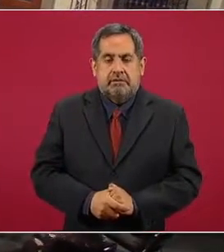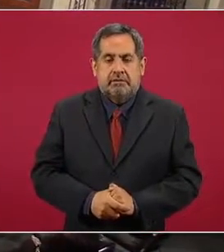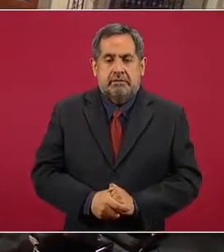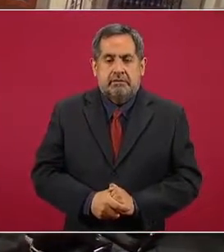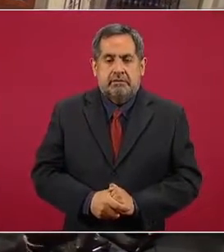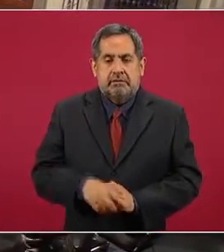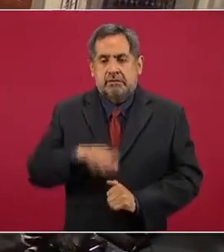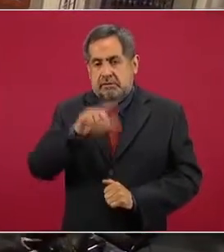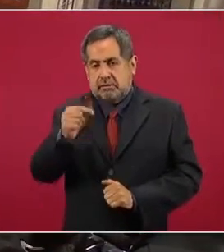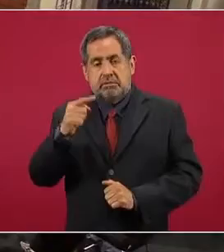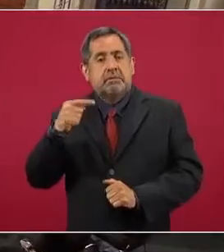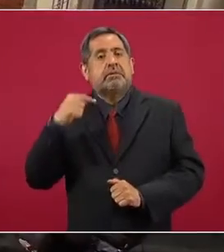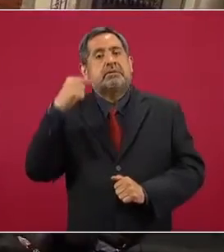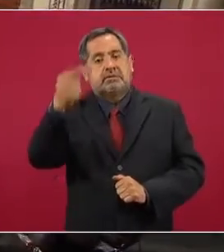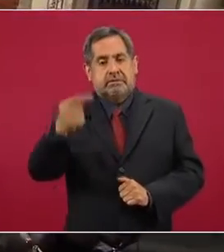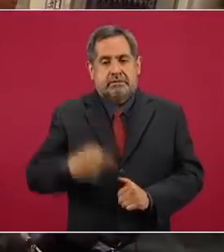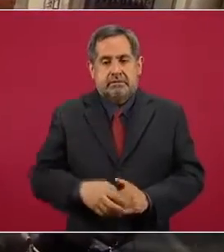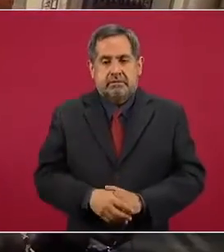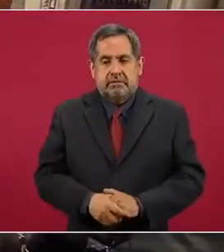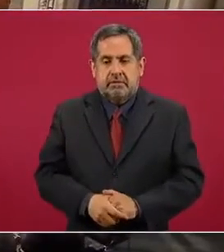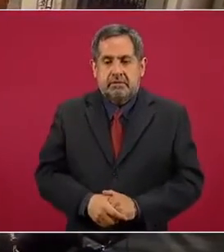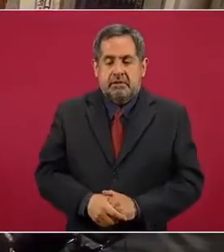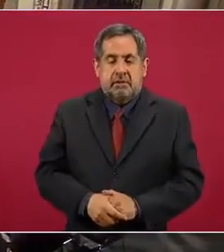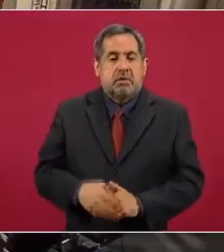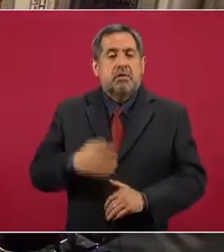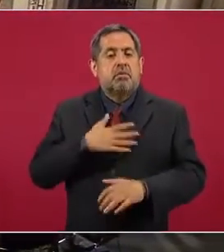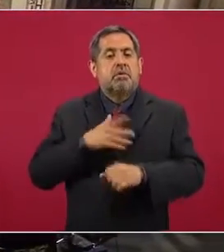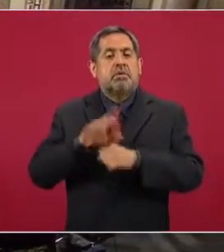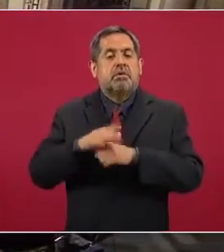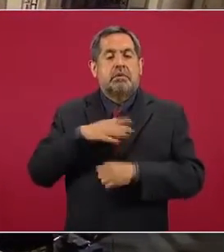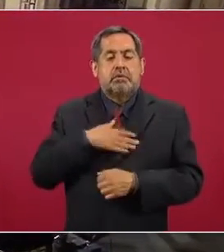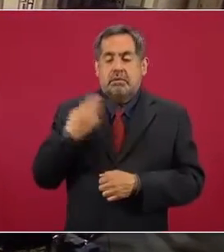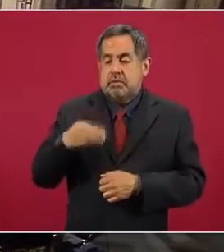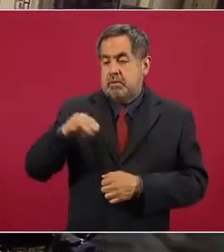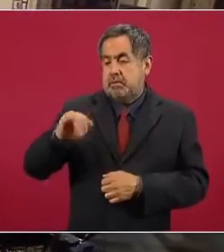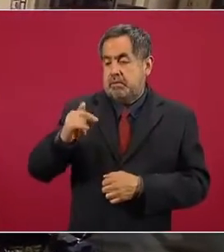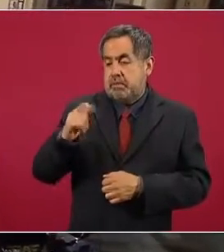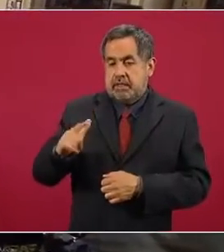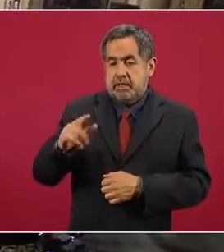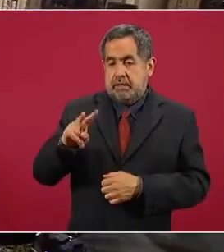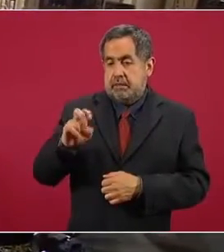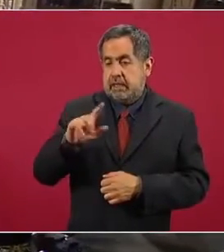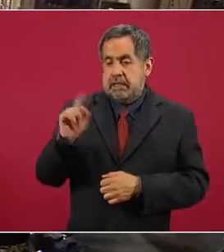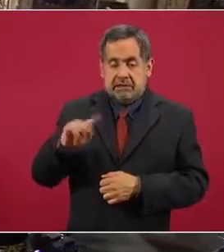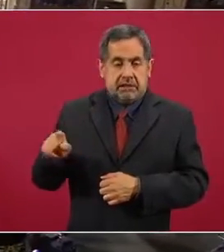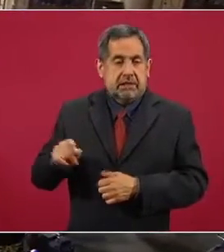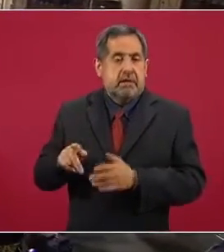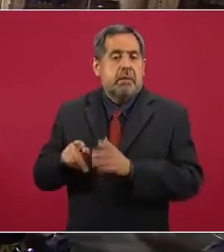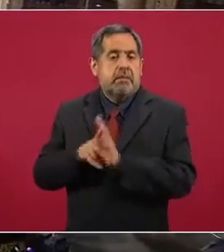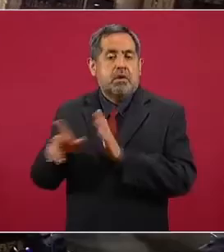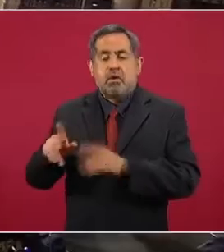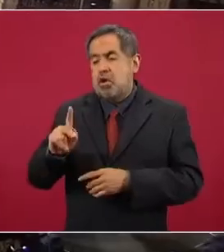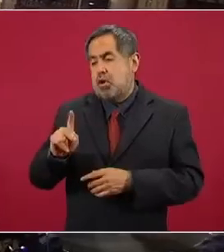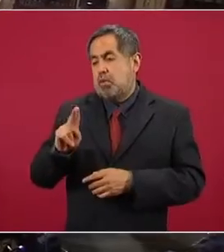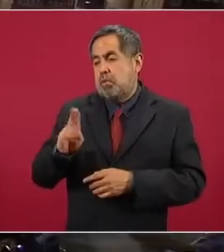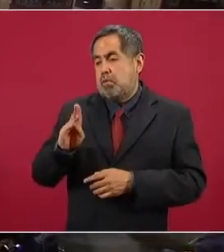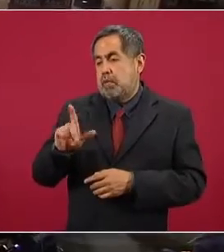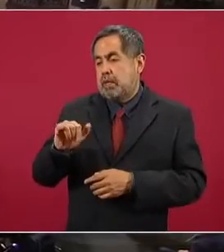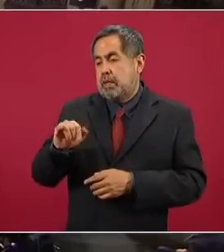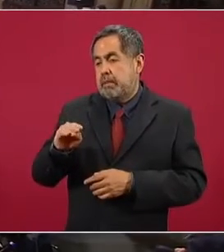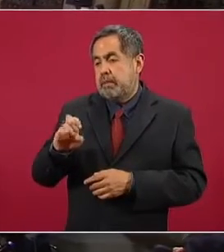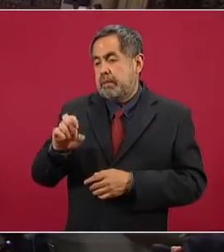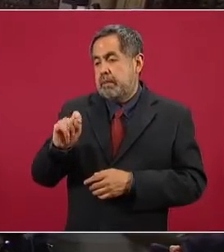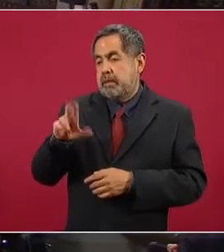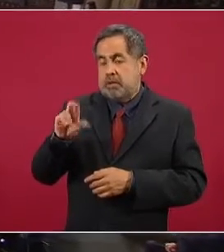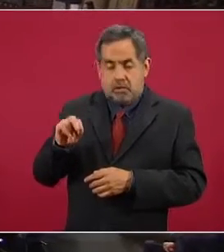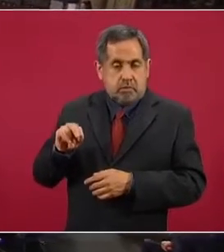Y luego nos vamos para atrás, ¿no? Buenos días, presidente. Miguel Velázquez, del periódico Publimetro. Dos preguntas. La primera